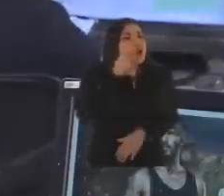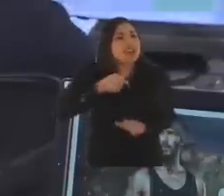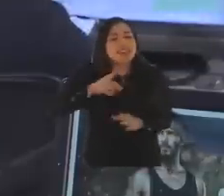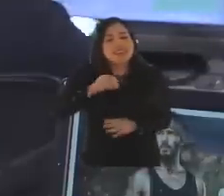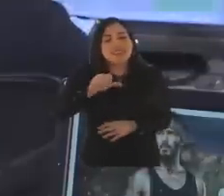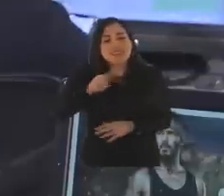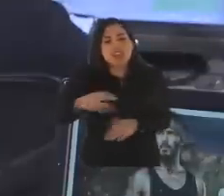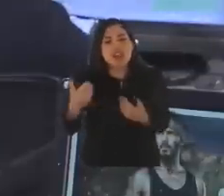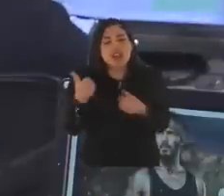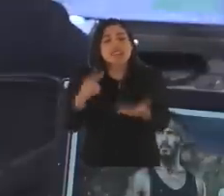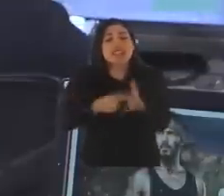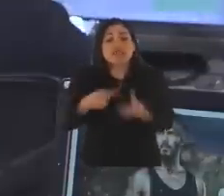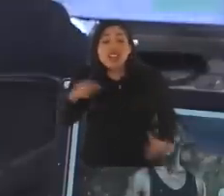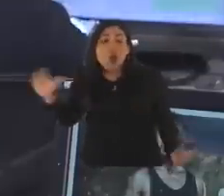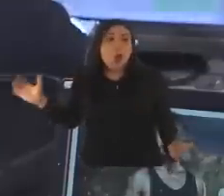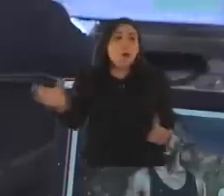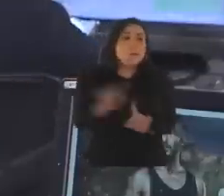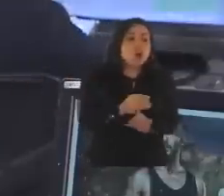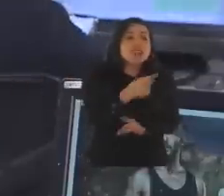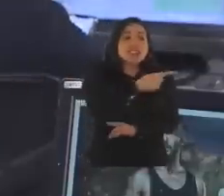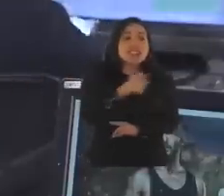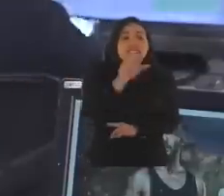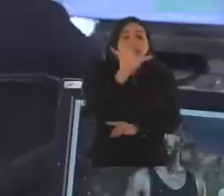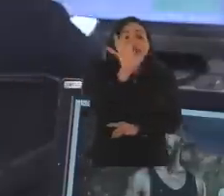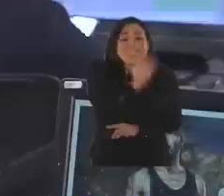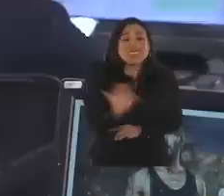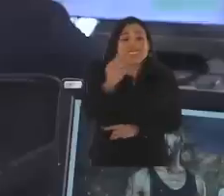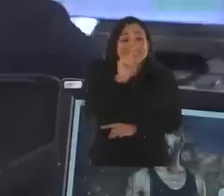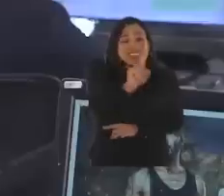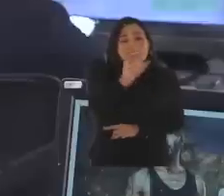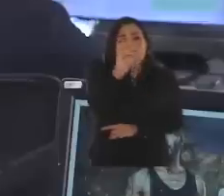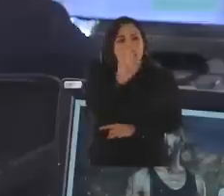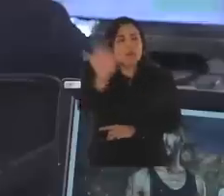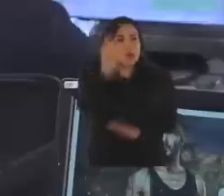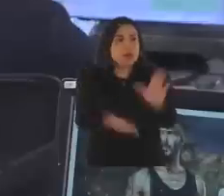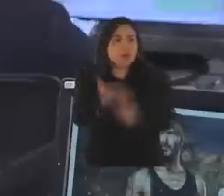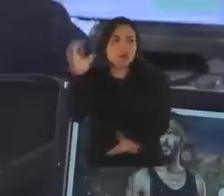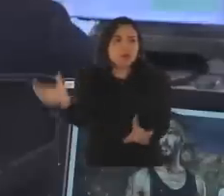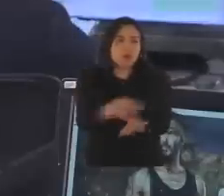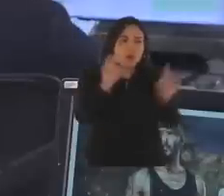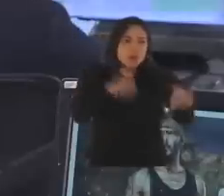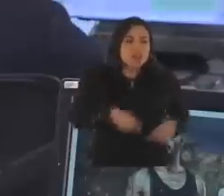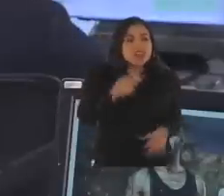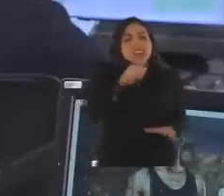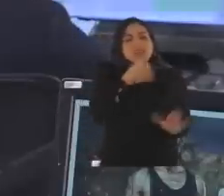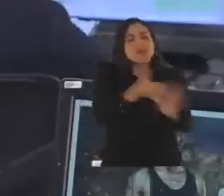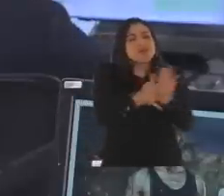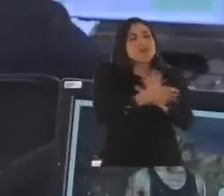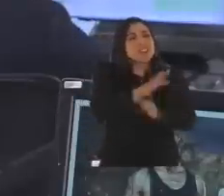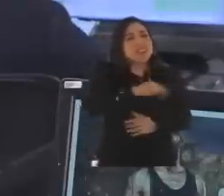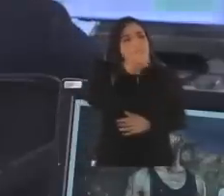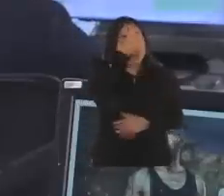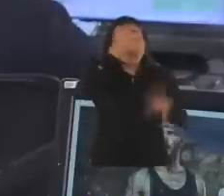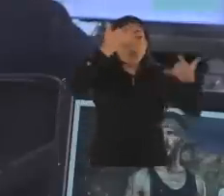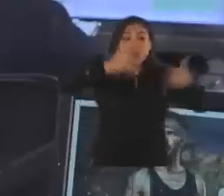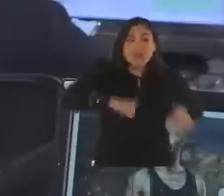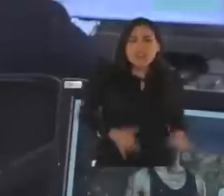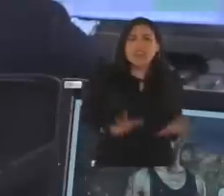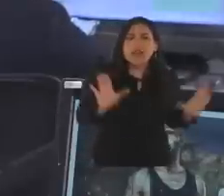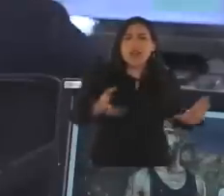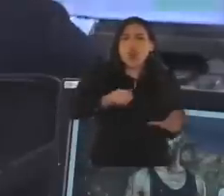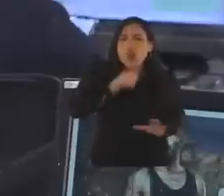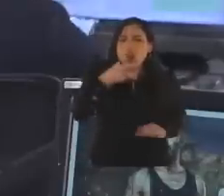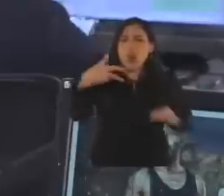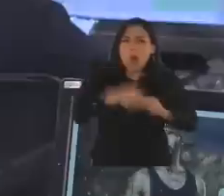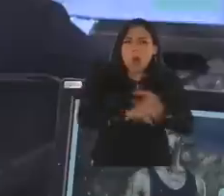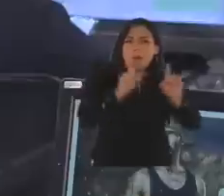significa que se superó la meta en un 106%. Hasta aquí la información económica en Noticias RCN. Fin de semana nos vamos a ir a una pausa,